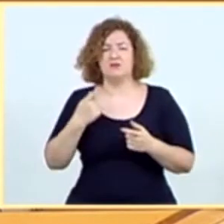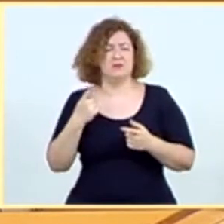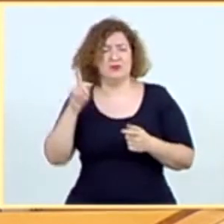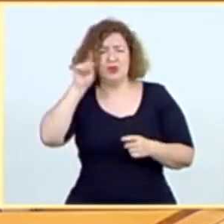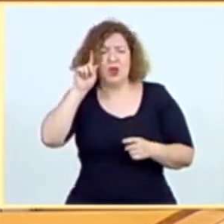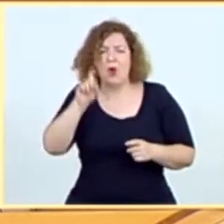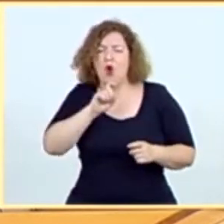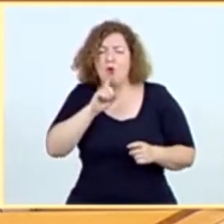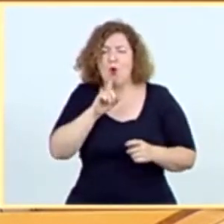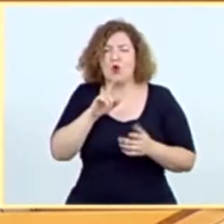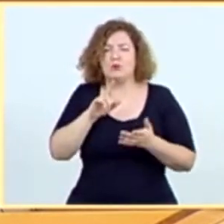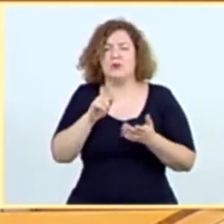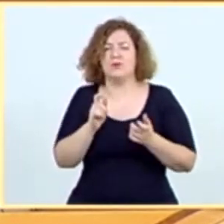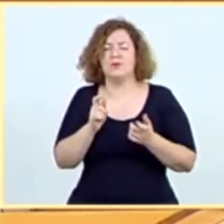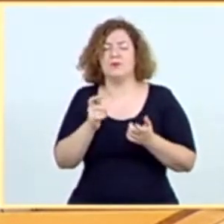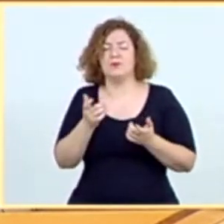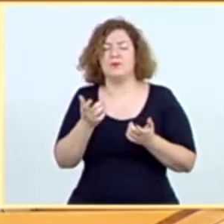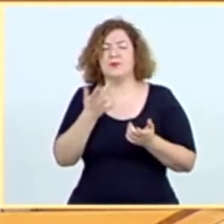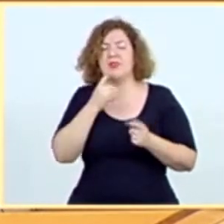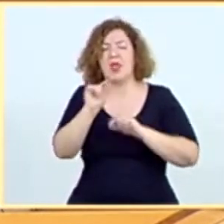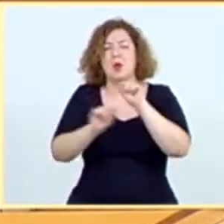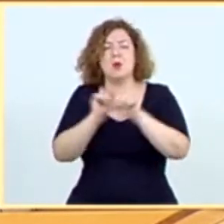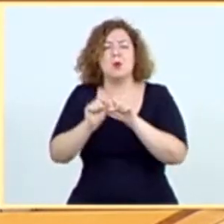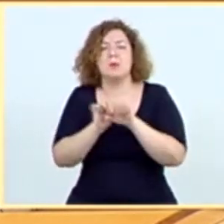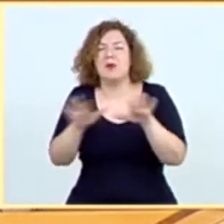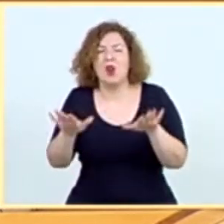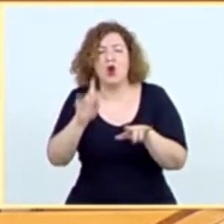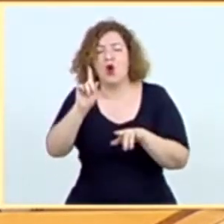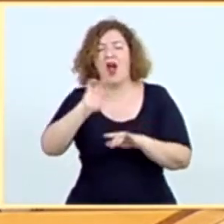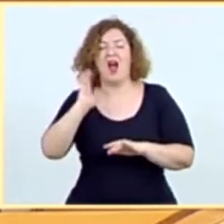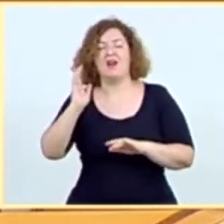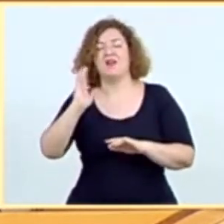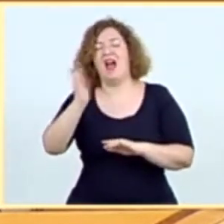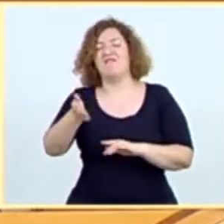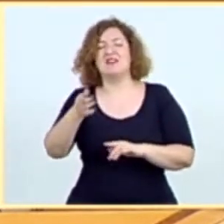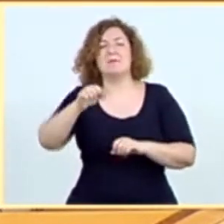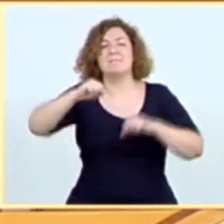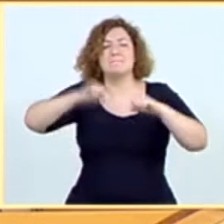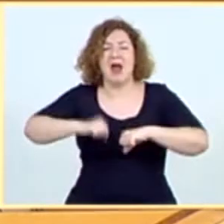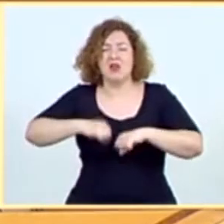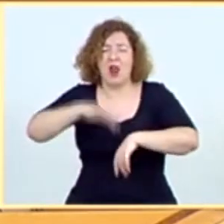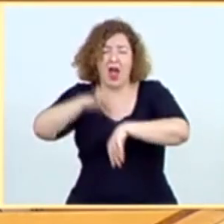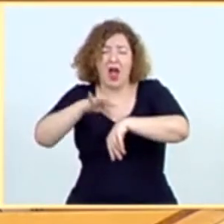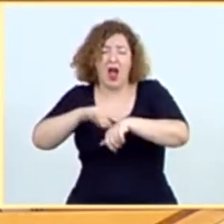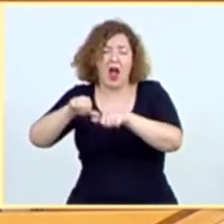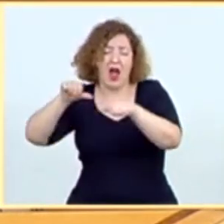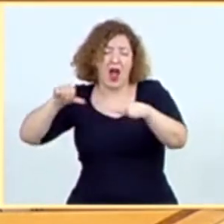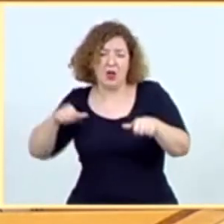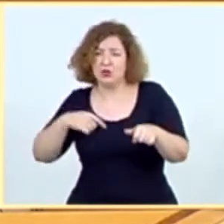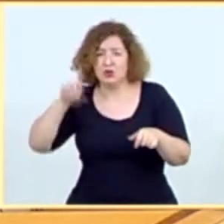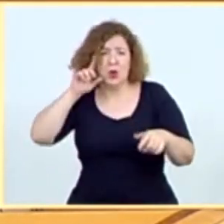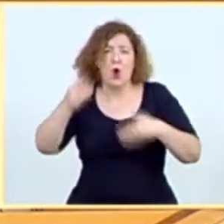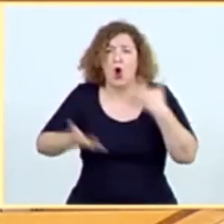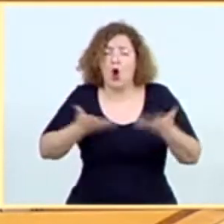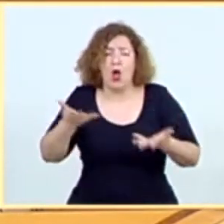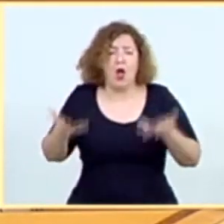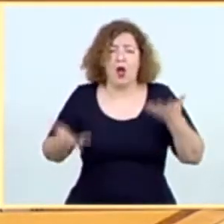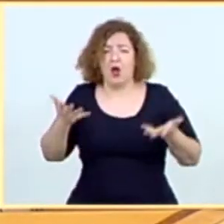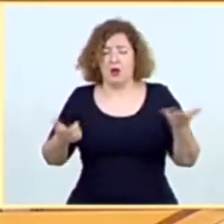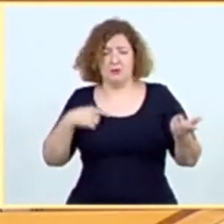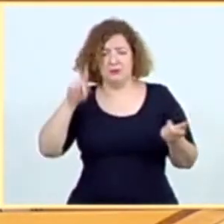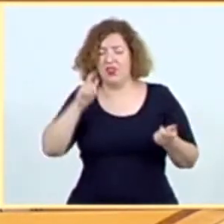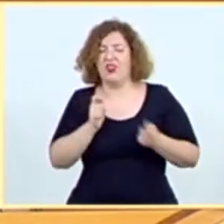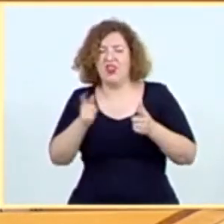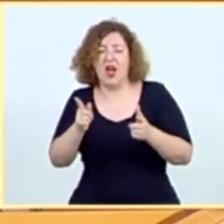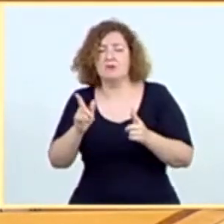supieron reaccionar cuando les dijeron que era un virus que solo afectaba a personas mayores y con graves patologías. No les proporcionaron medios, pero